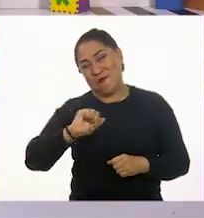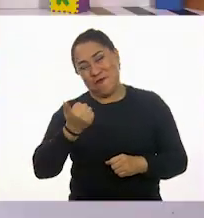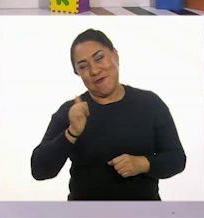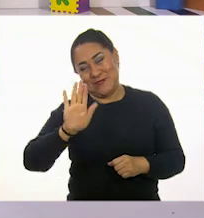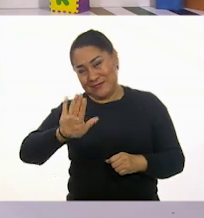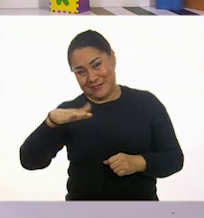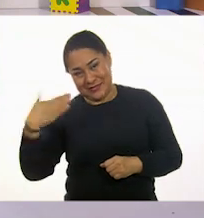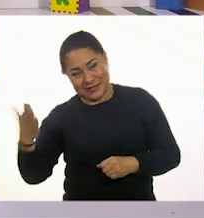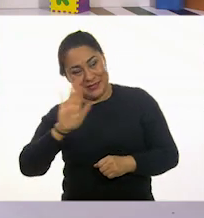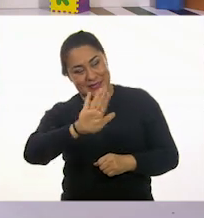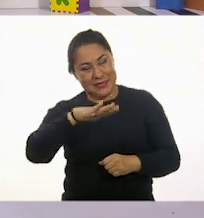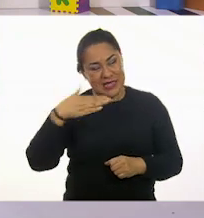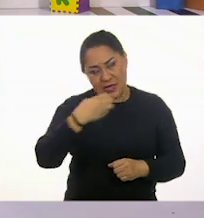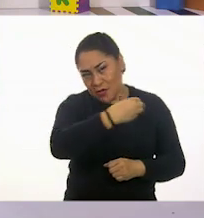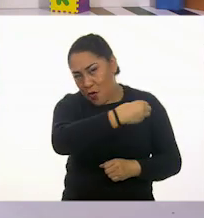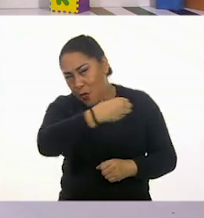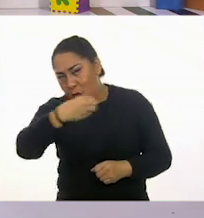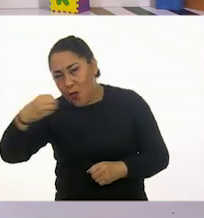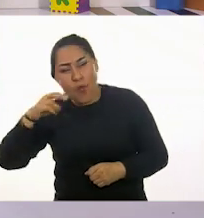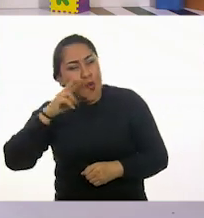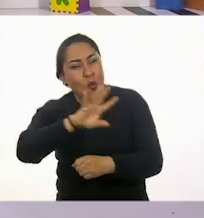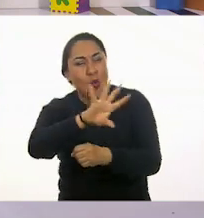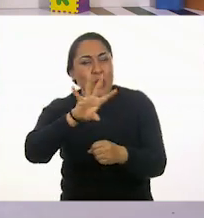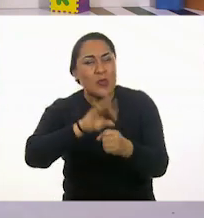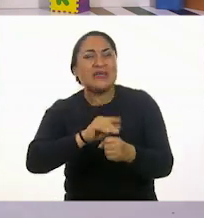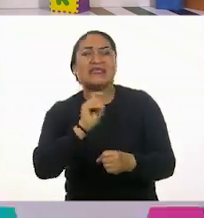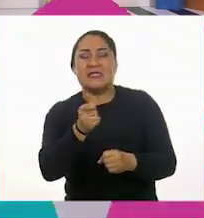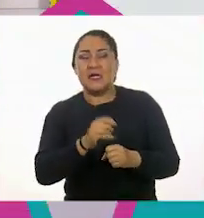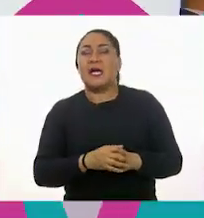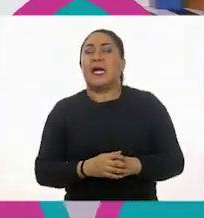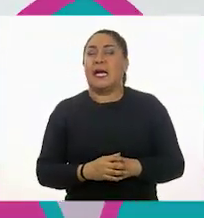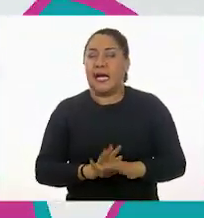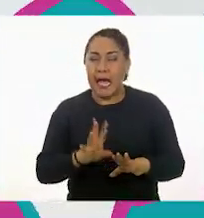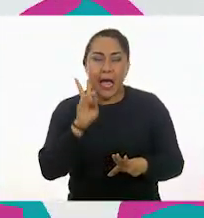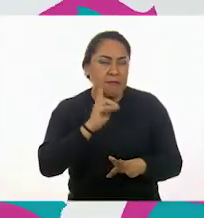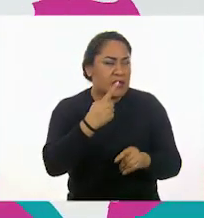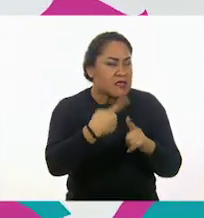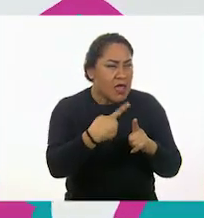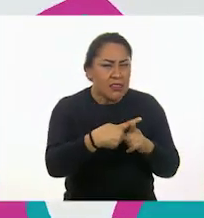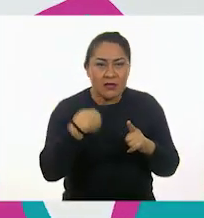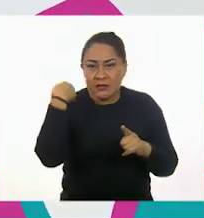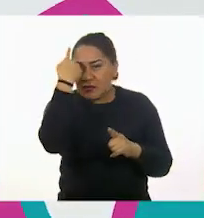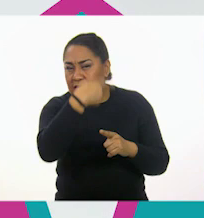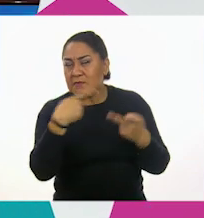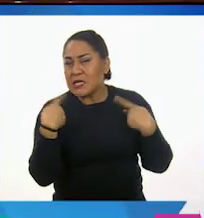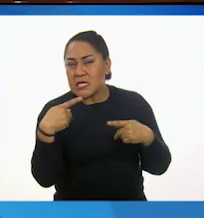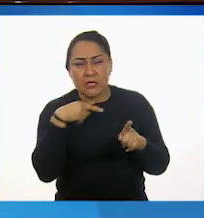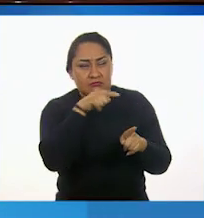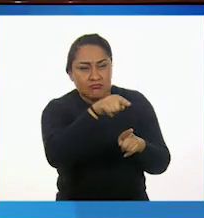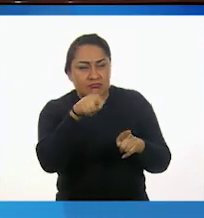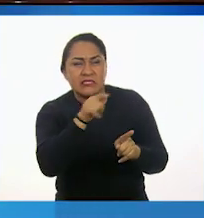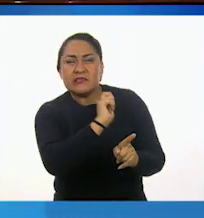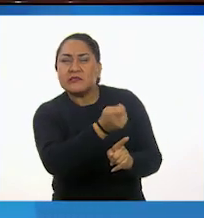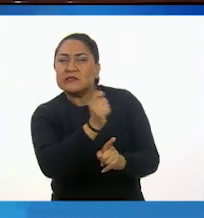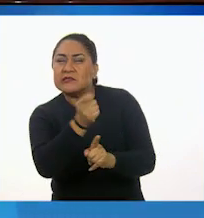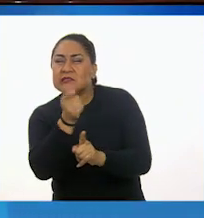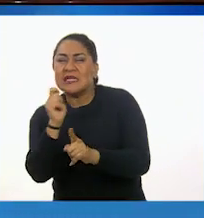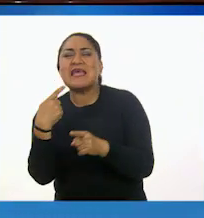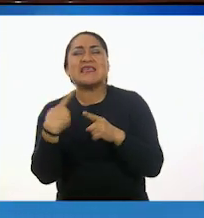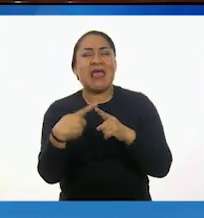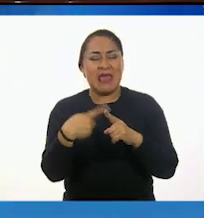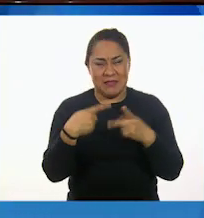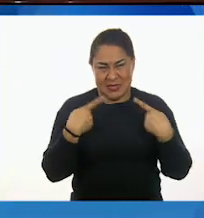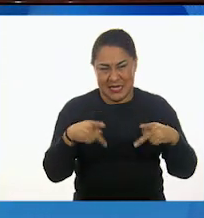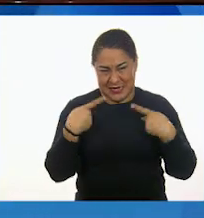Sí. completa. ¿Qué A te ver, parece? Vamos a averiguar quién más está en este mural. ¿Quién más estará por